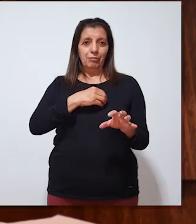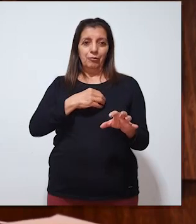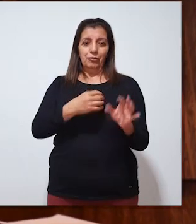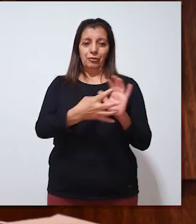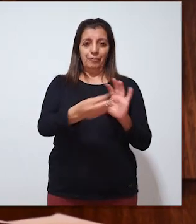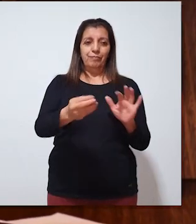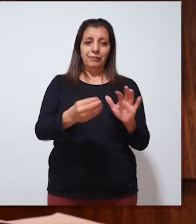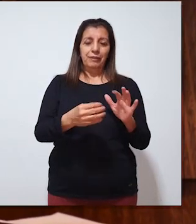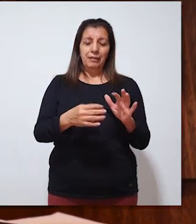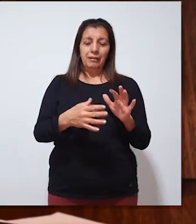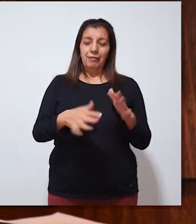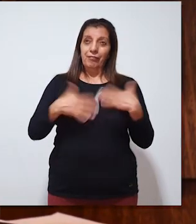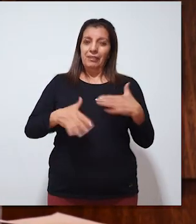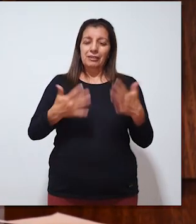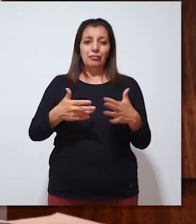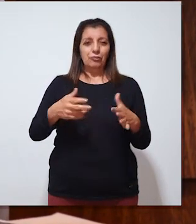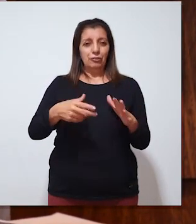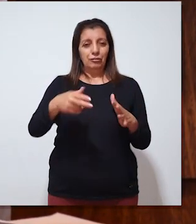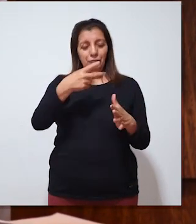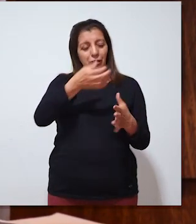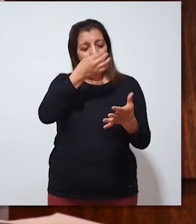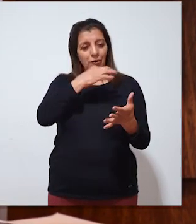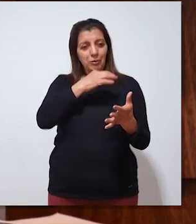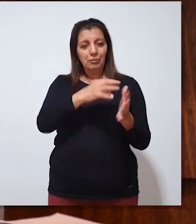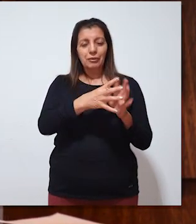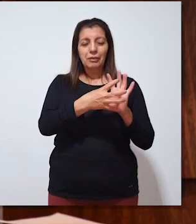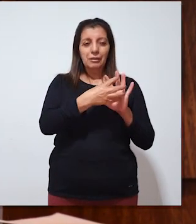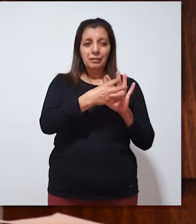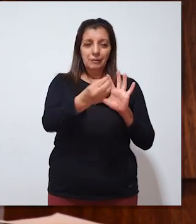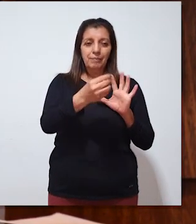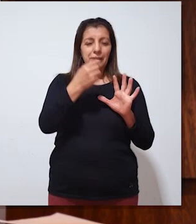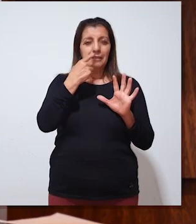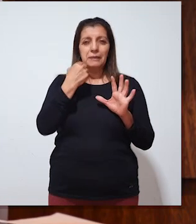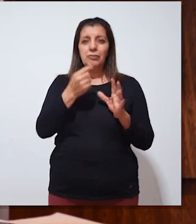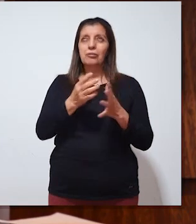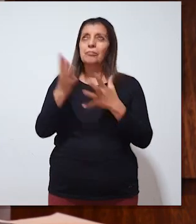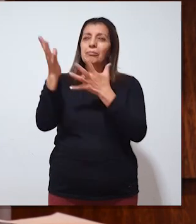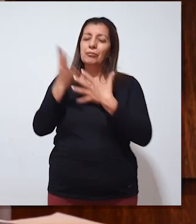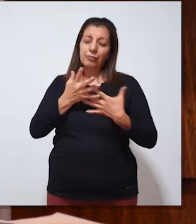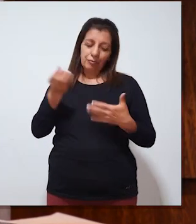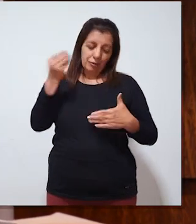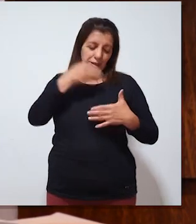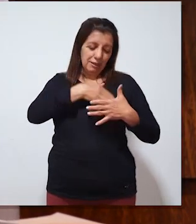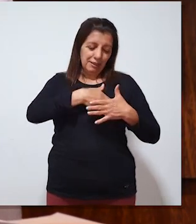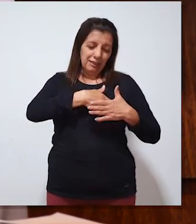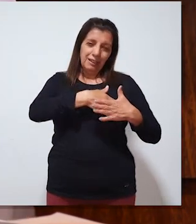no soy digno de que entres en mi casa, pero una palabra tuya bastará para